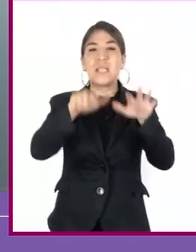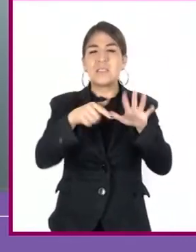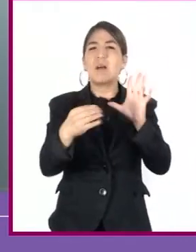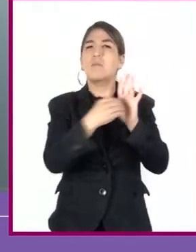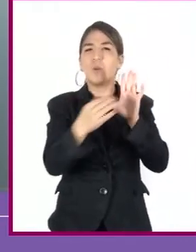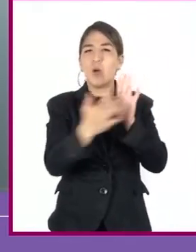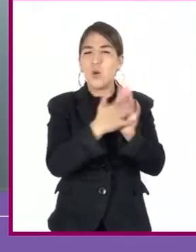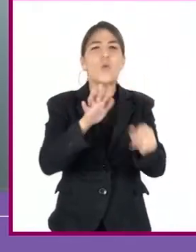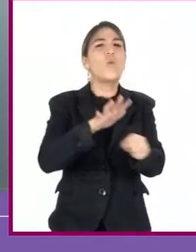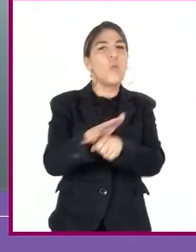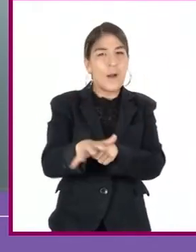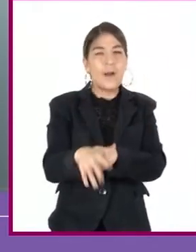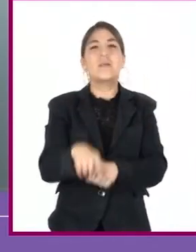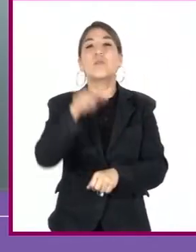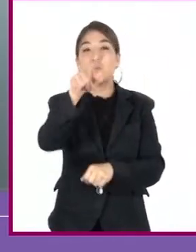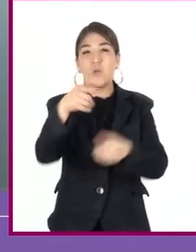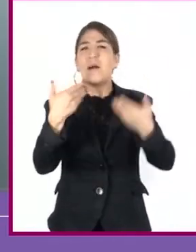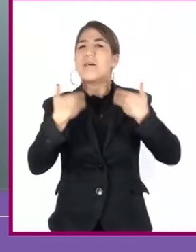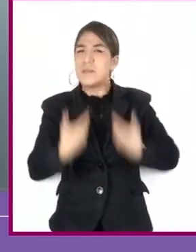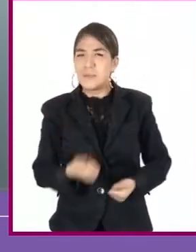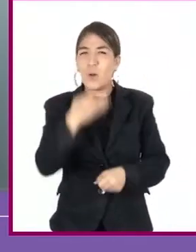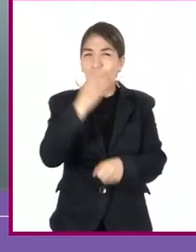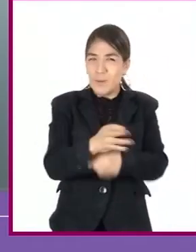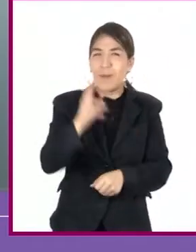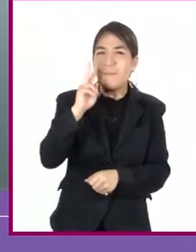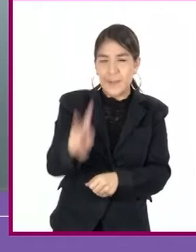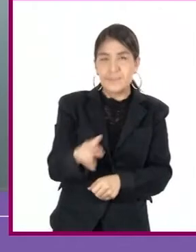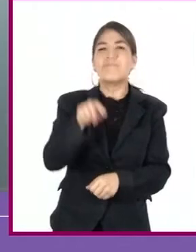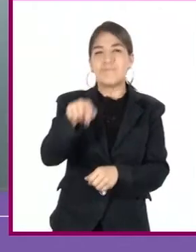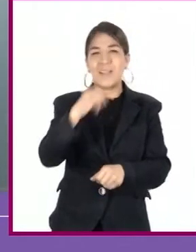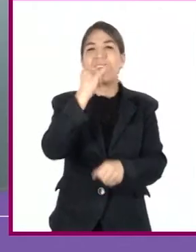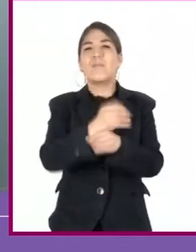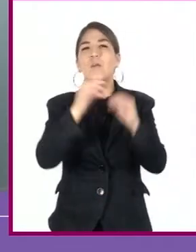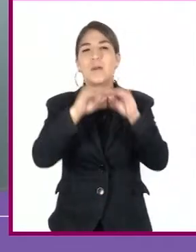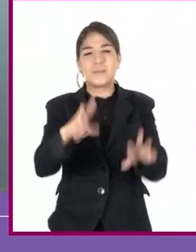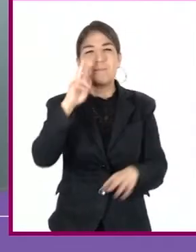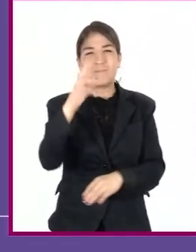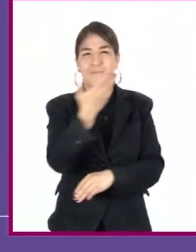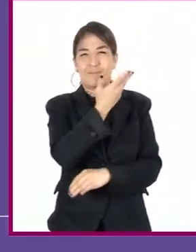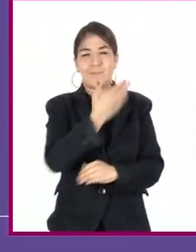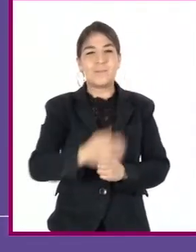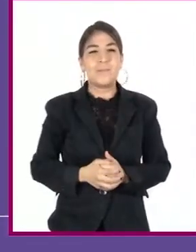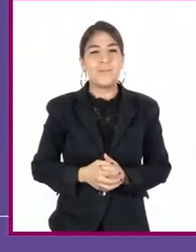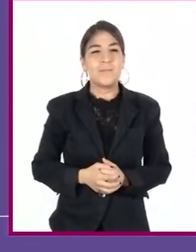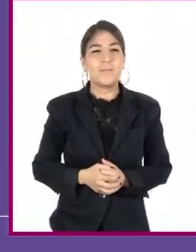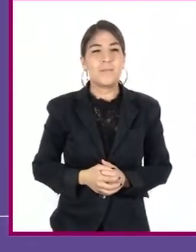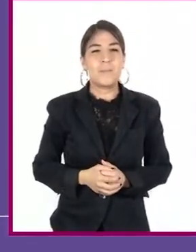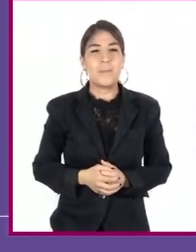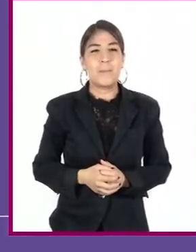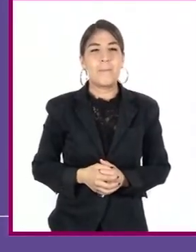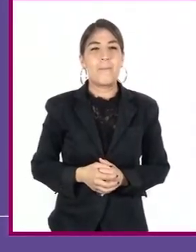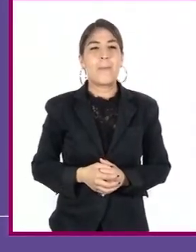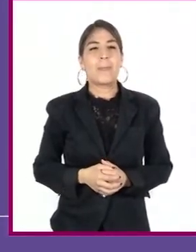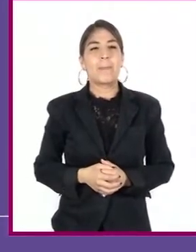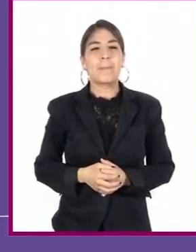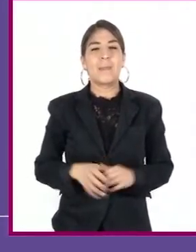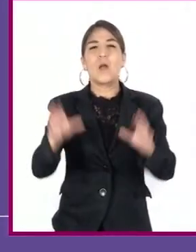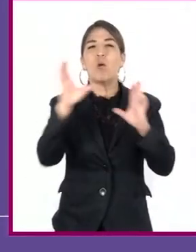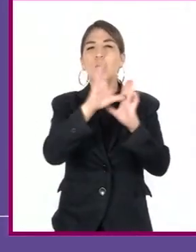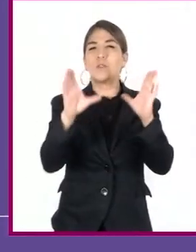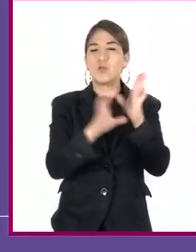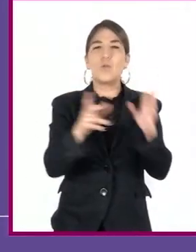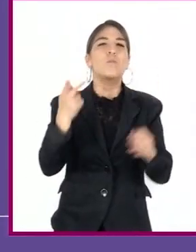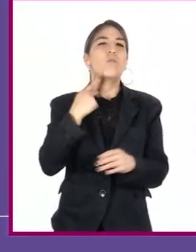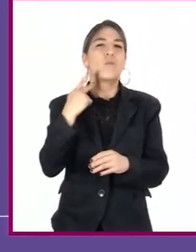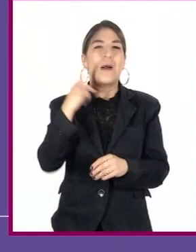Para comprender mejor, veamos la información del siguiente esquema. La Constitución Política de los